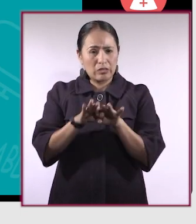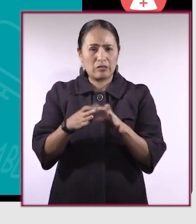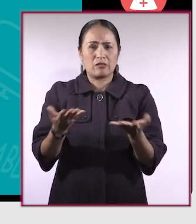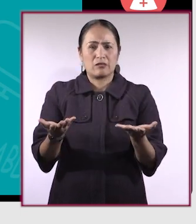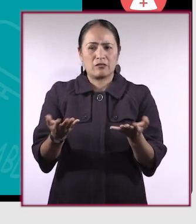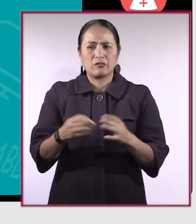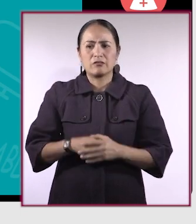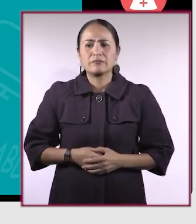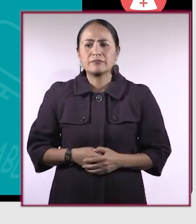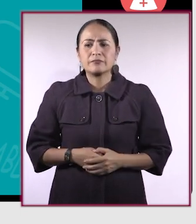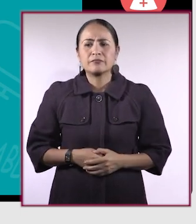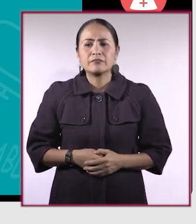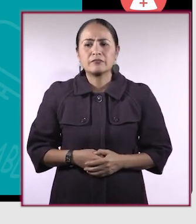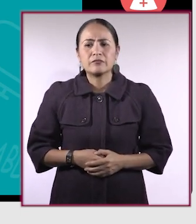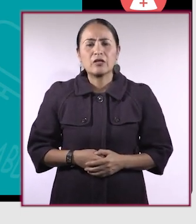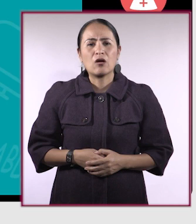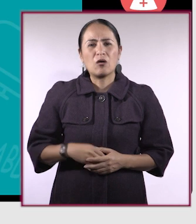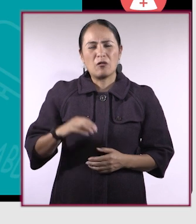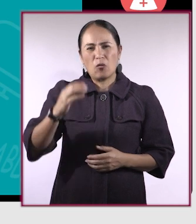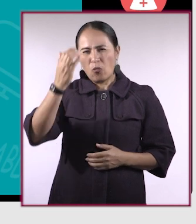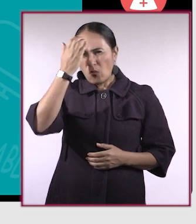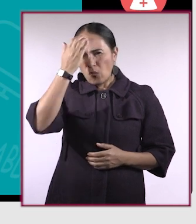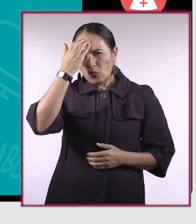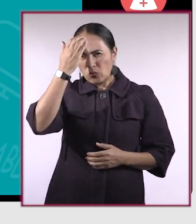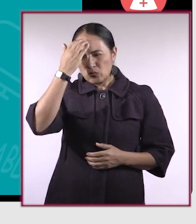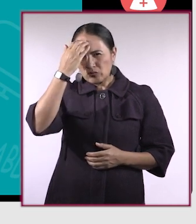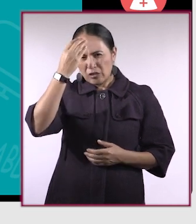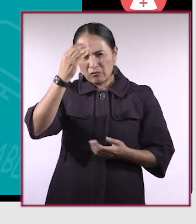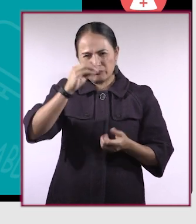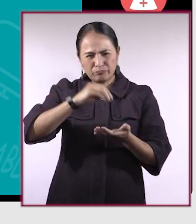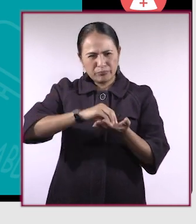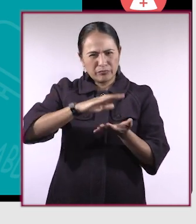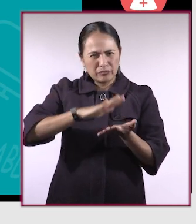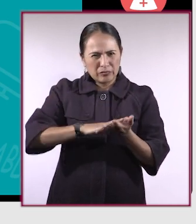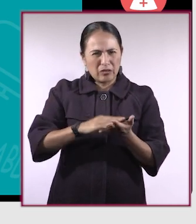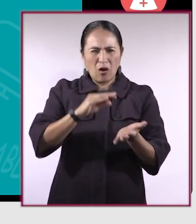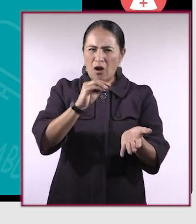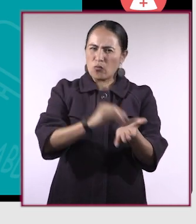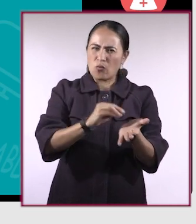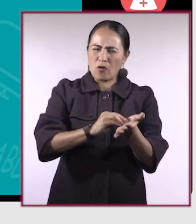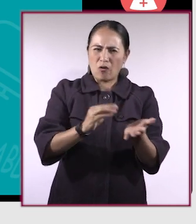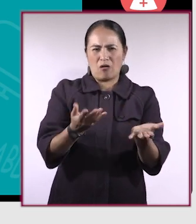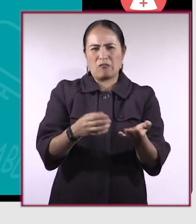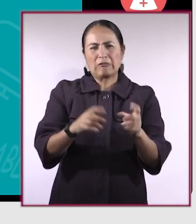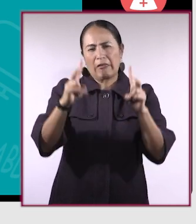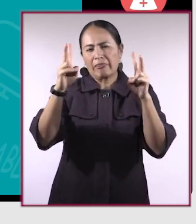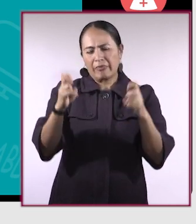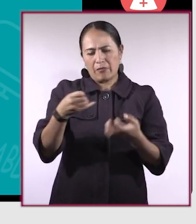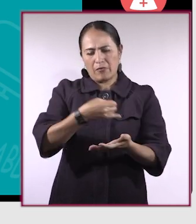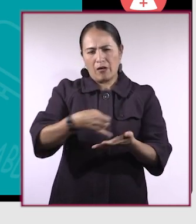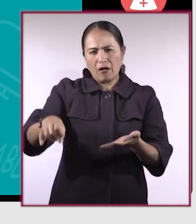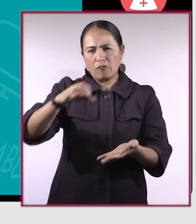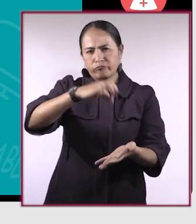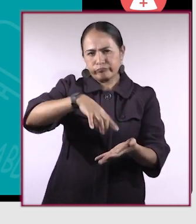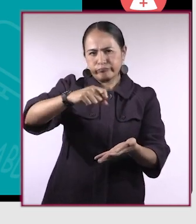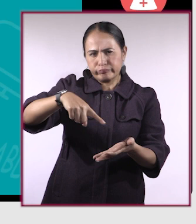importante, como la preservación de los conocimientos agrícolas, de los